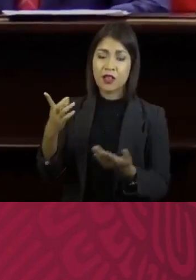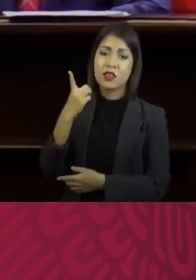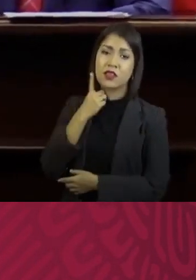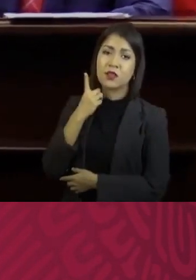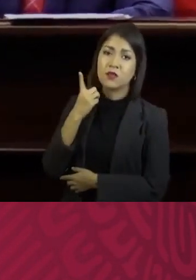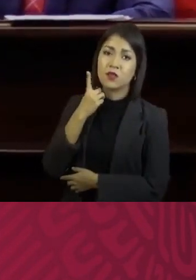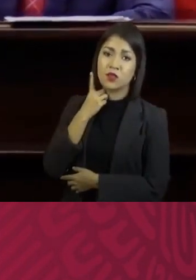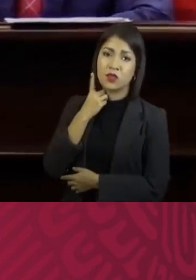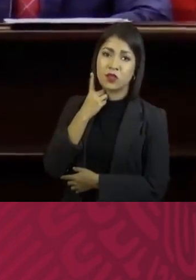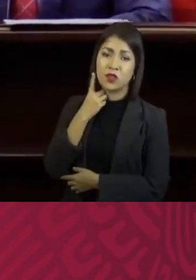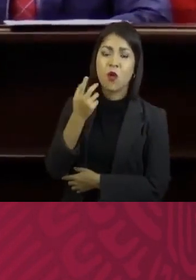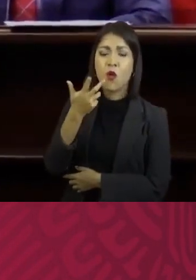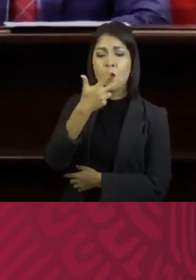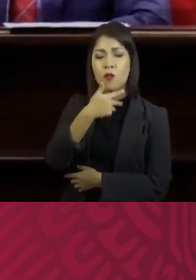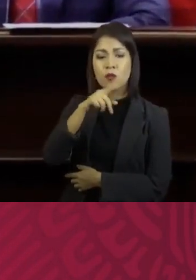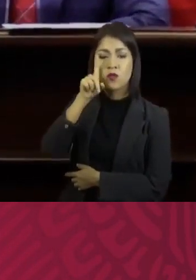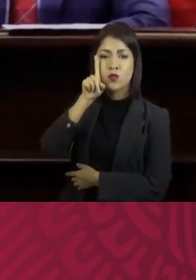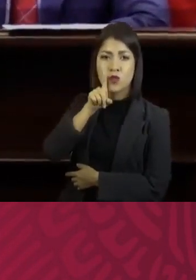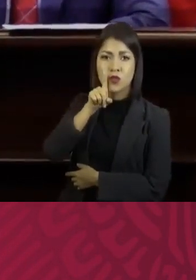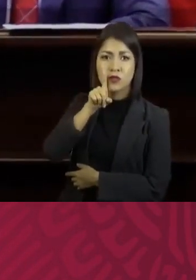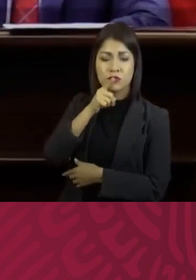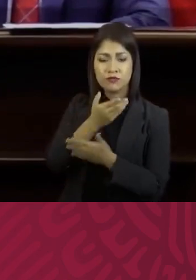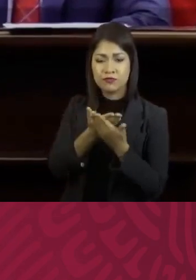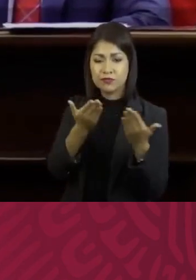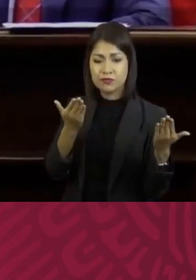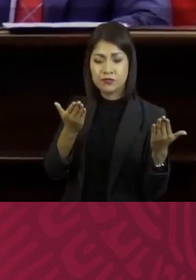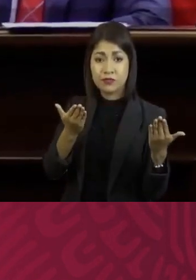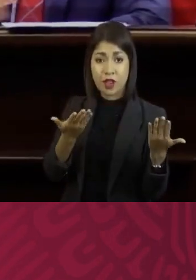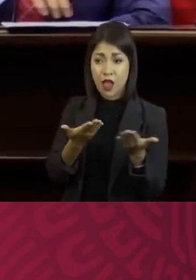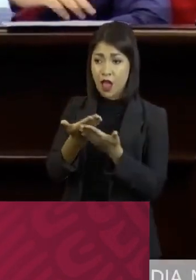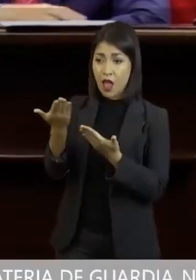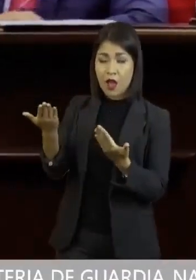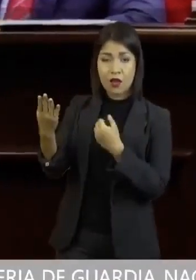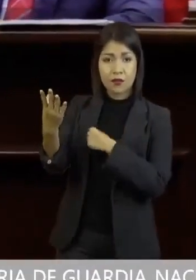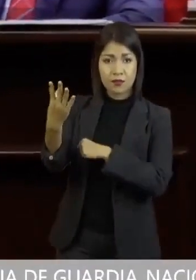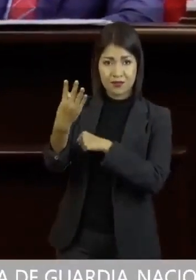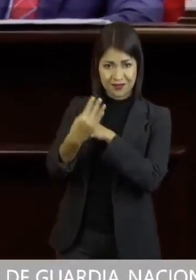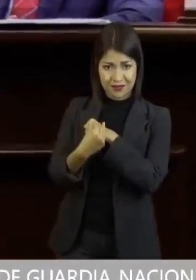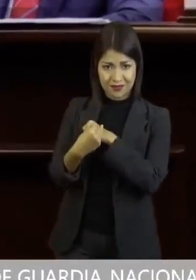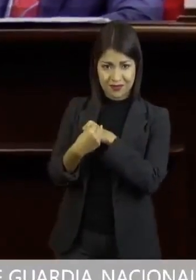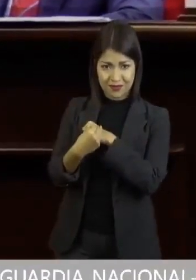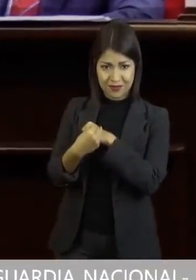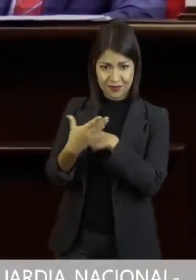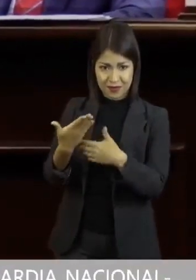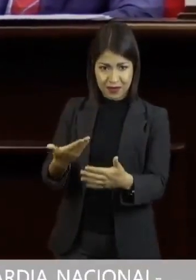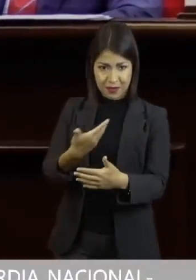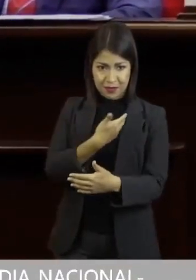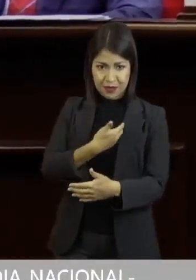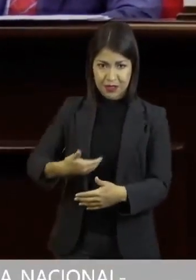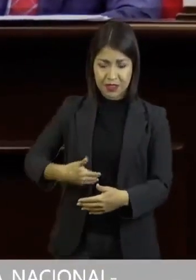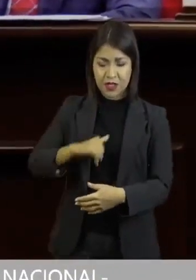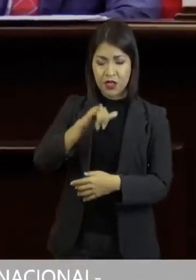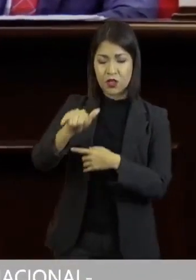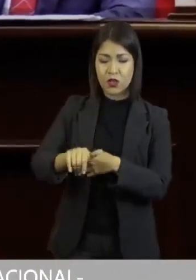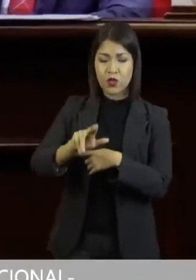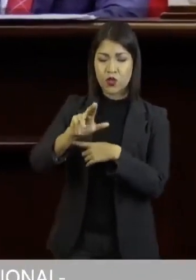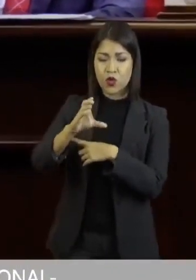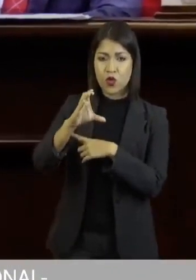legisladoras y legisladores. Con su permiso, ciudadano presidente de la Junta de